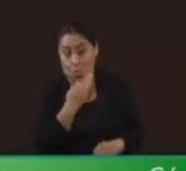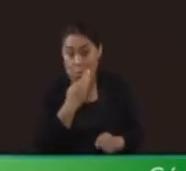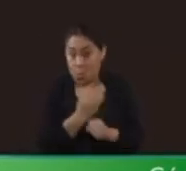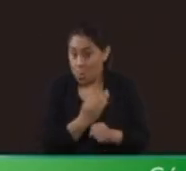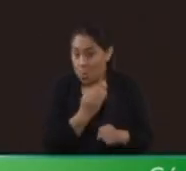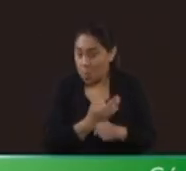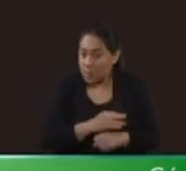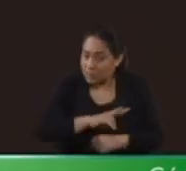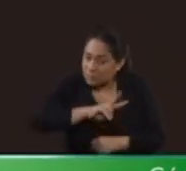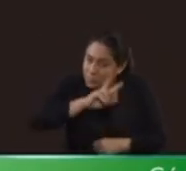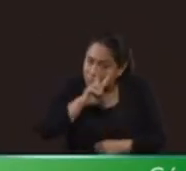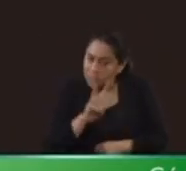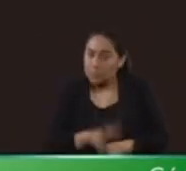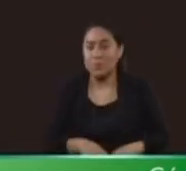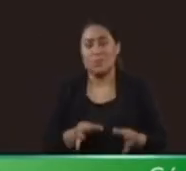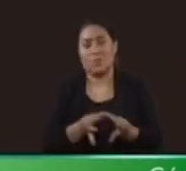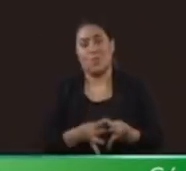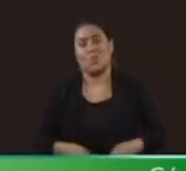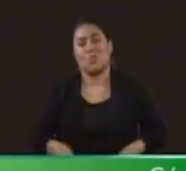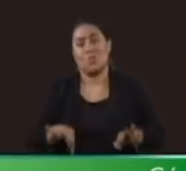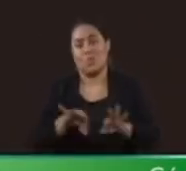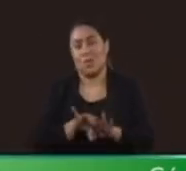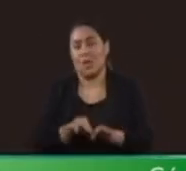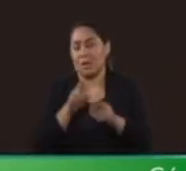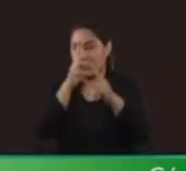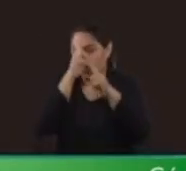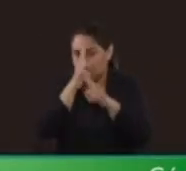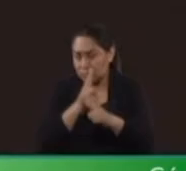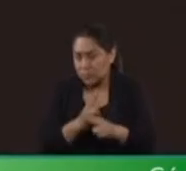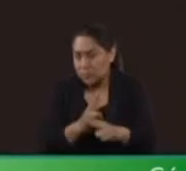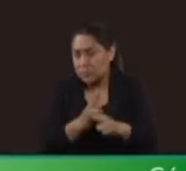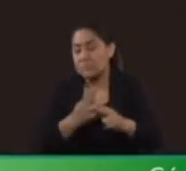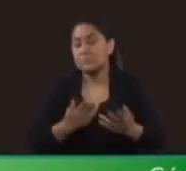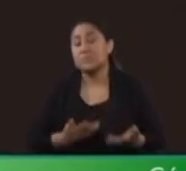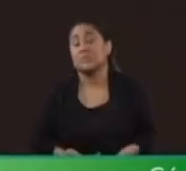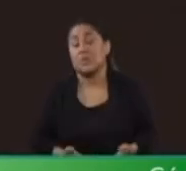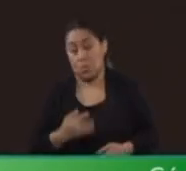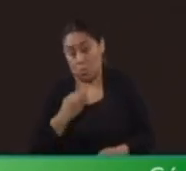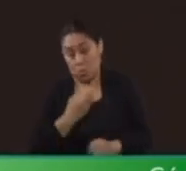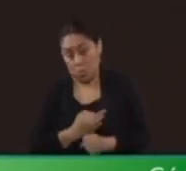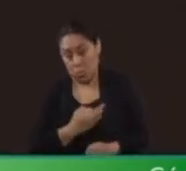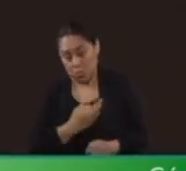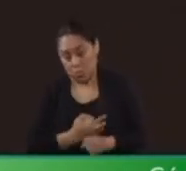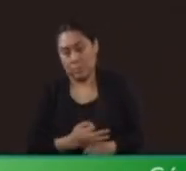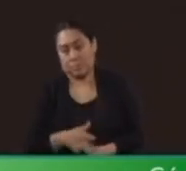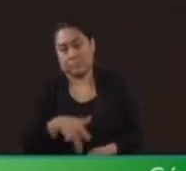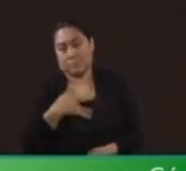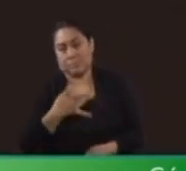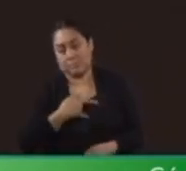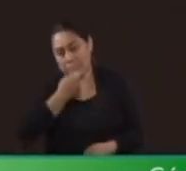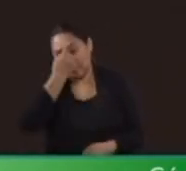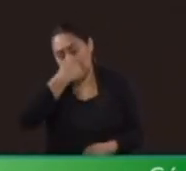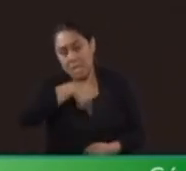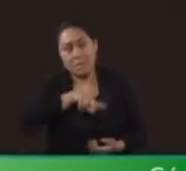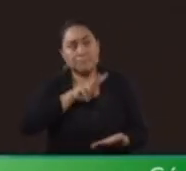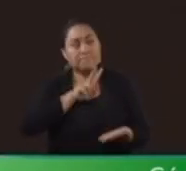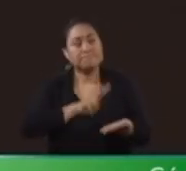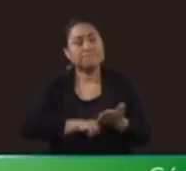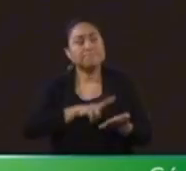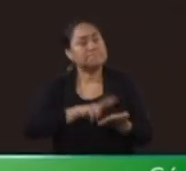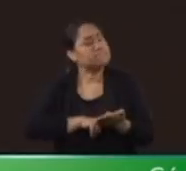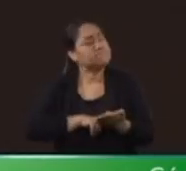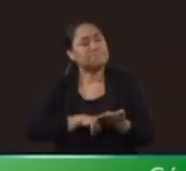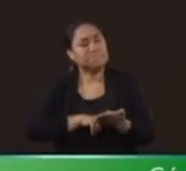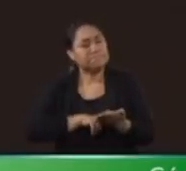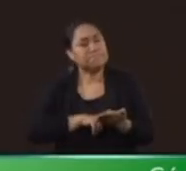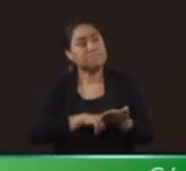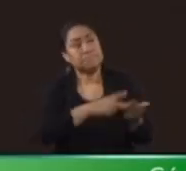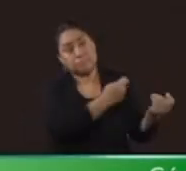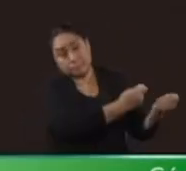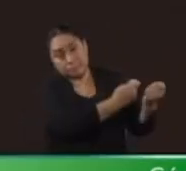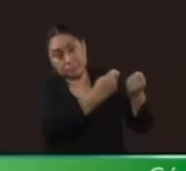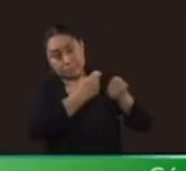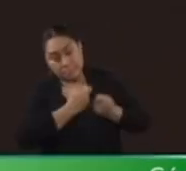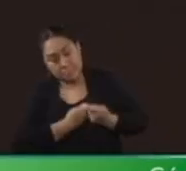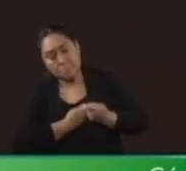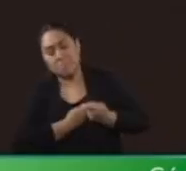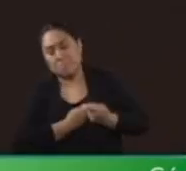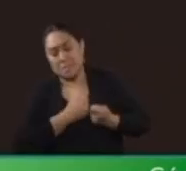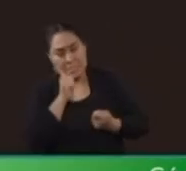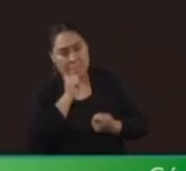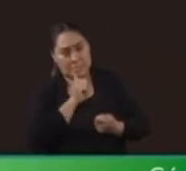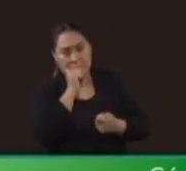realmente significativo en este Bicentenario diputado es tener el valor de defender esos principios que nos dieron forma